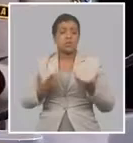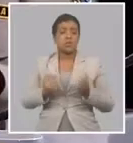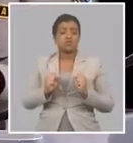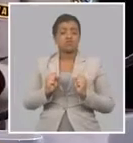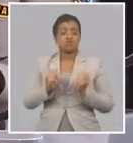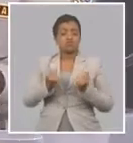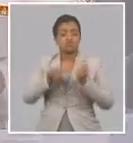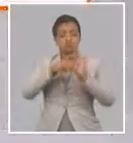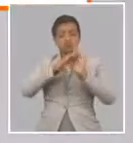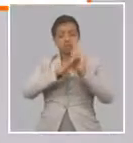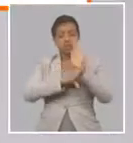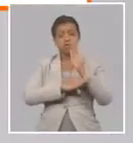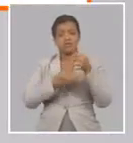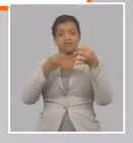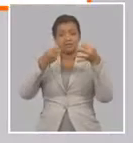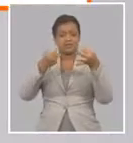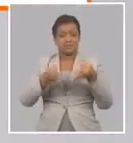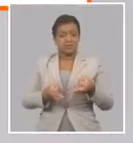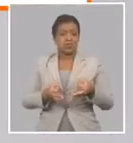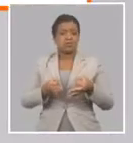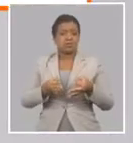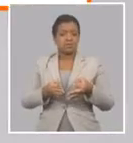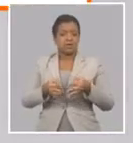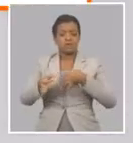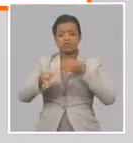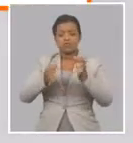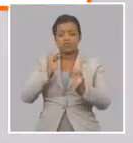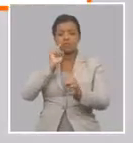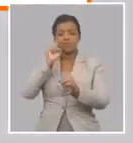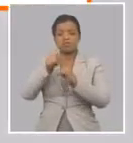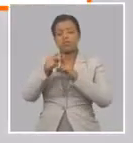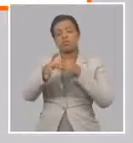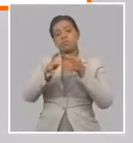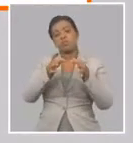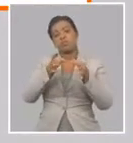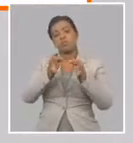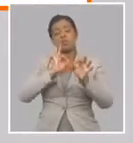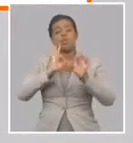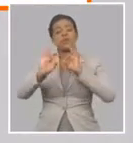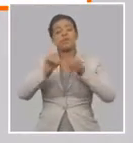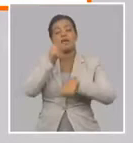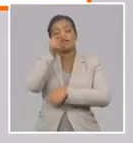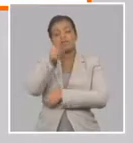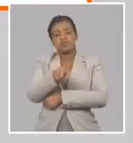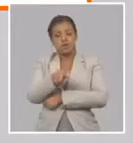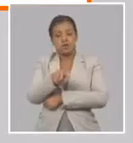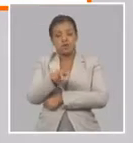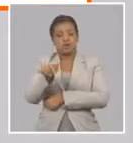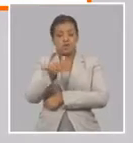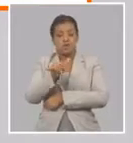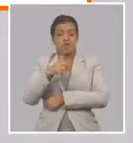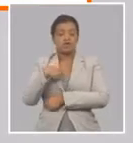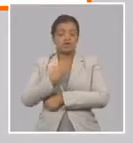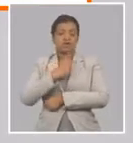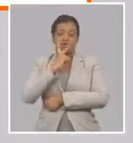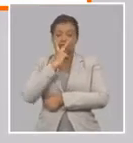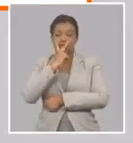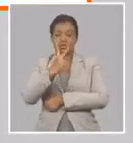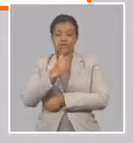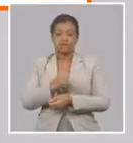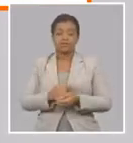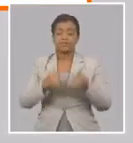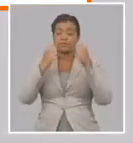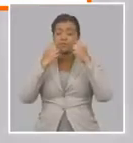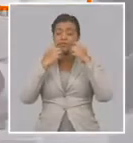protocolos de bioseguridad en función de la protección de nuestro profesional y en función a la protección de las personas que nosotros atendemos y este